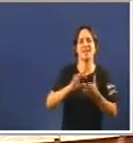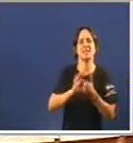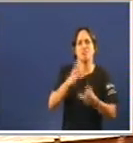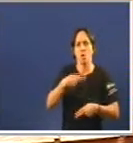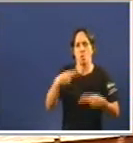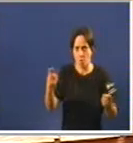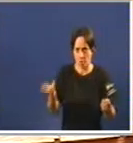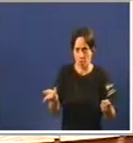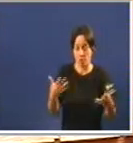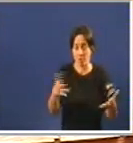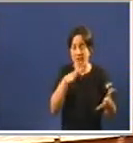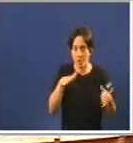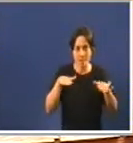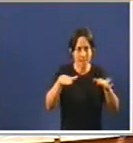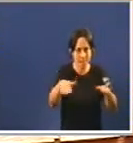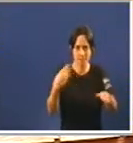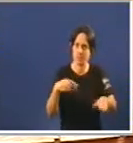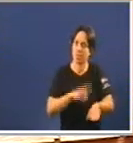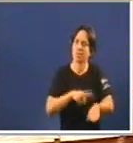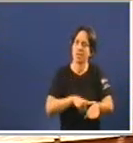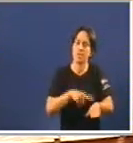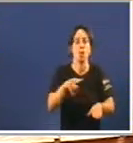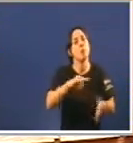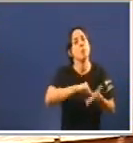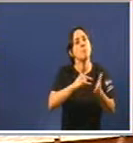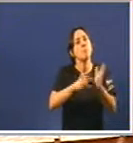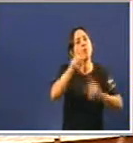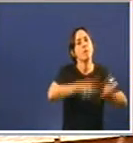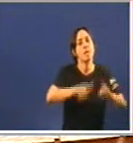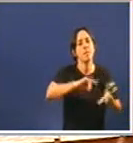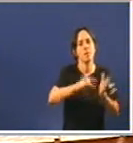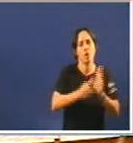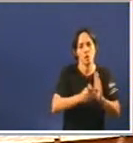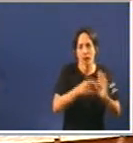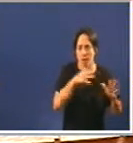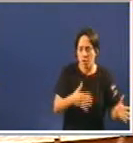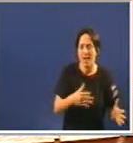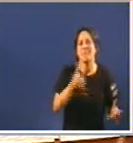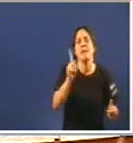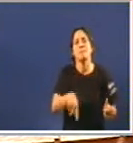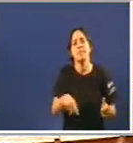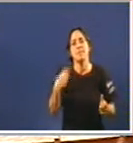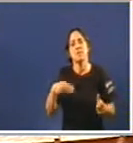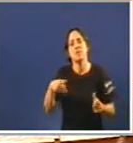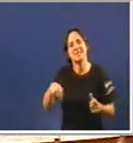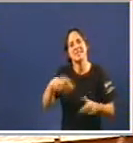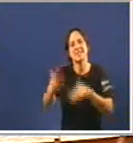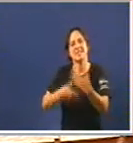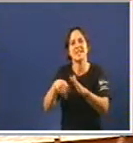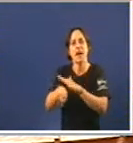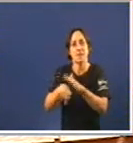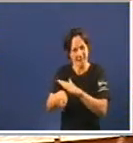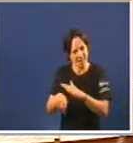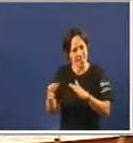agora, paralelamente, ademais de resolver o problema actual, cando teñen que comezar a preparar eses trámites para que, cando